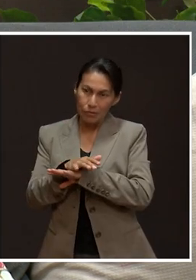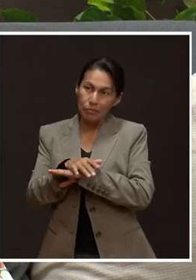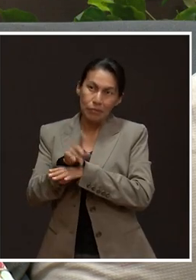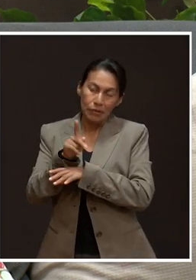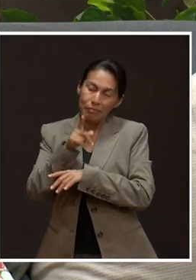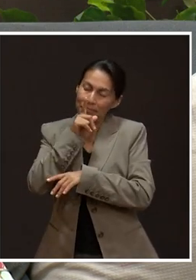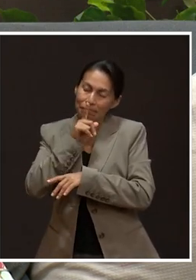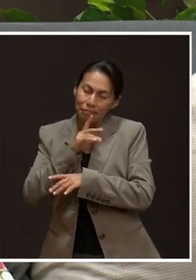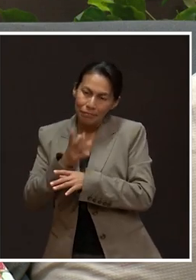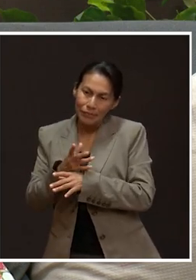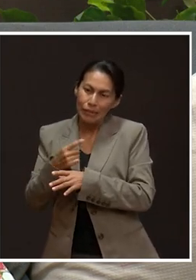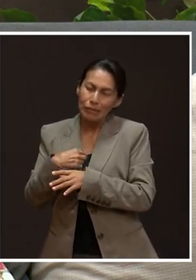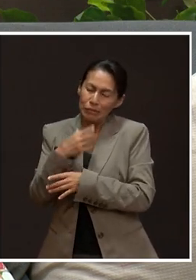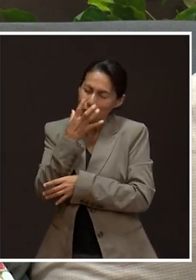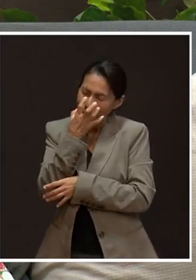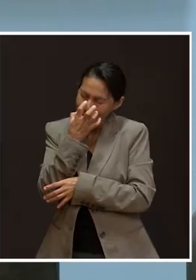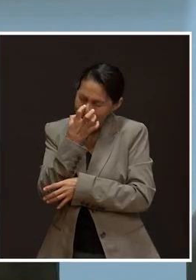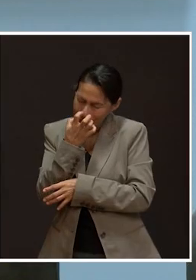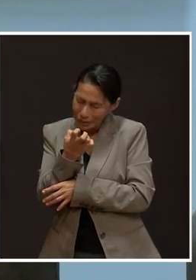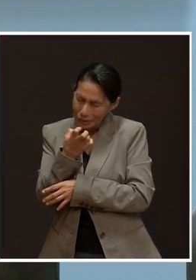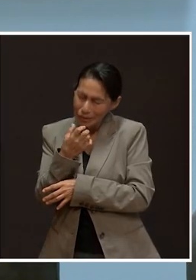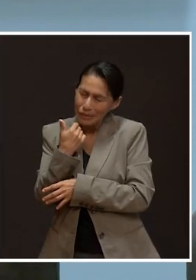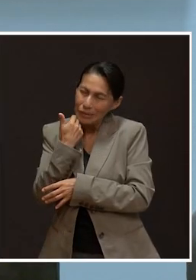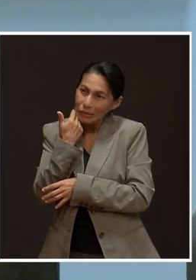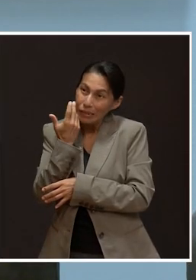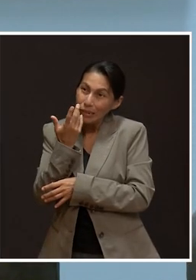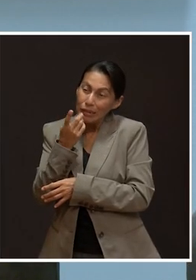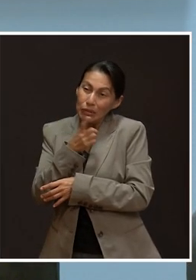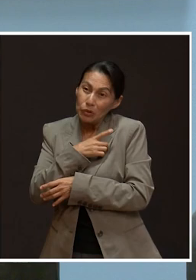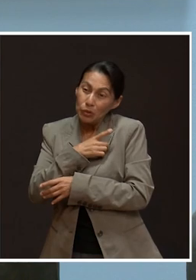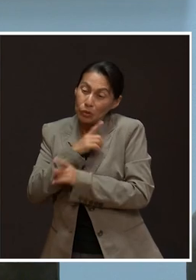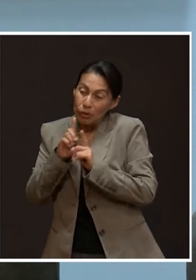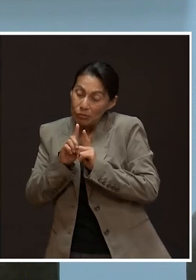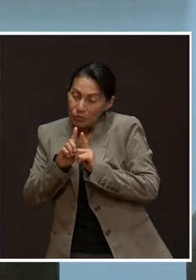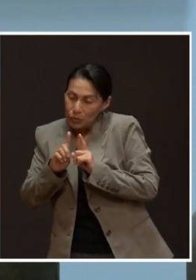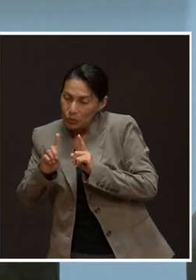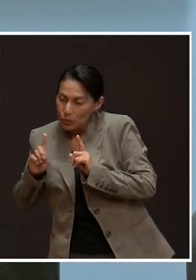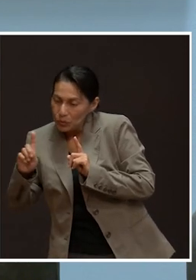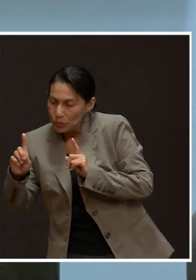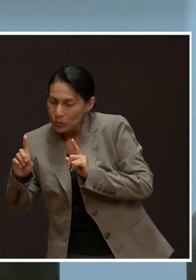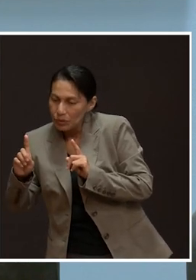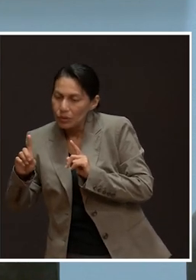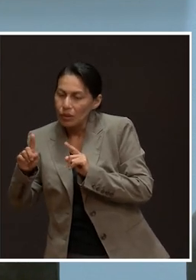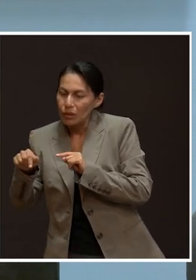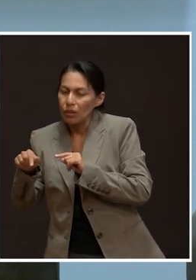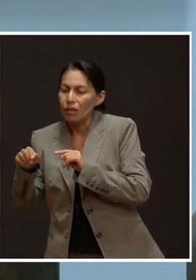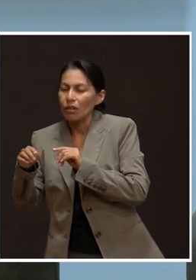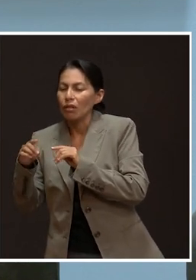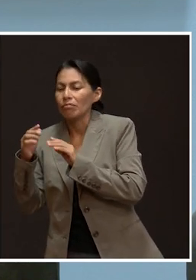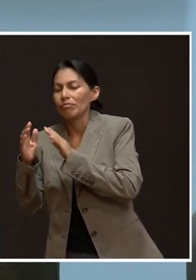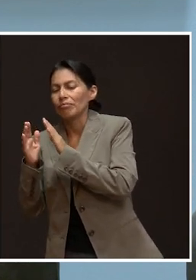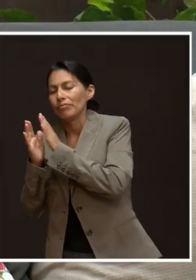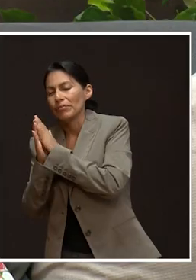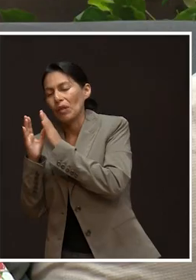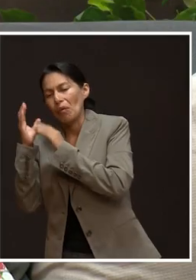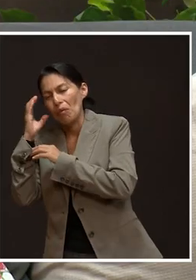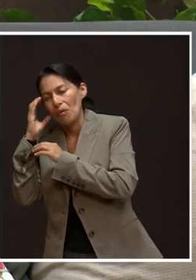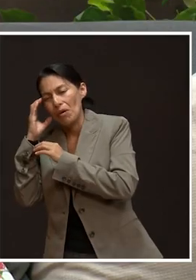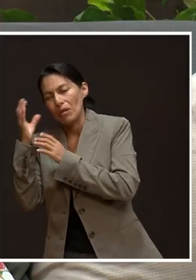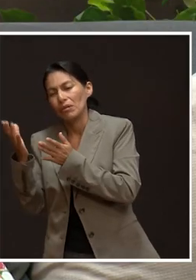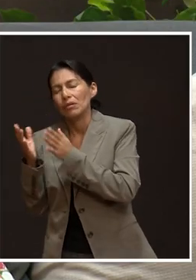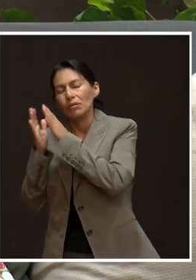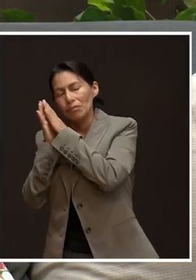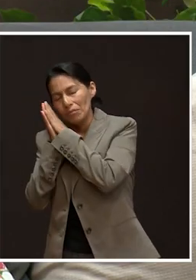sino que estaba muy triste, y yo quería, pues, o sea, estar sola, y fui al dormitorio, y,